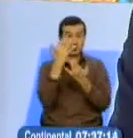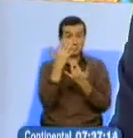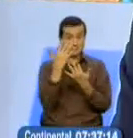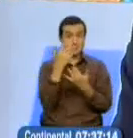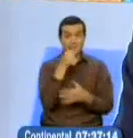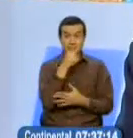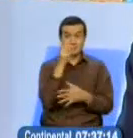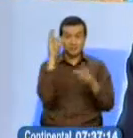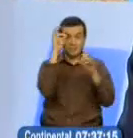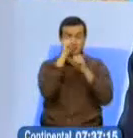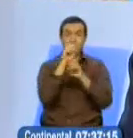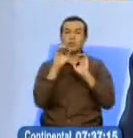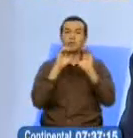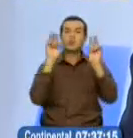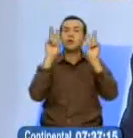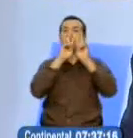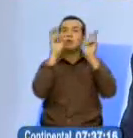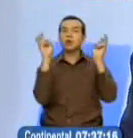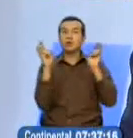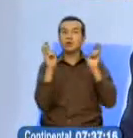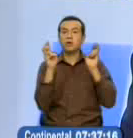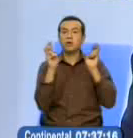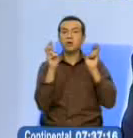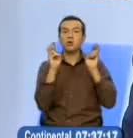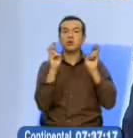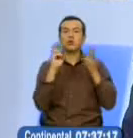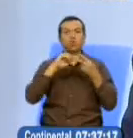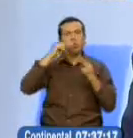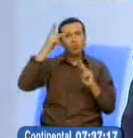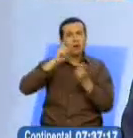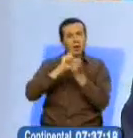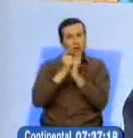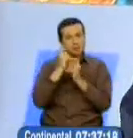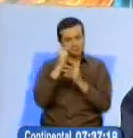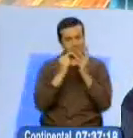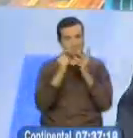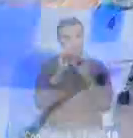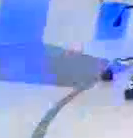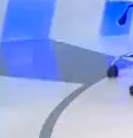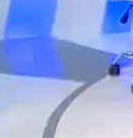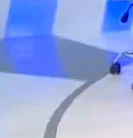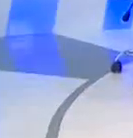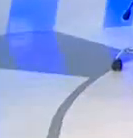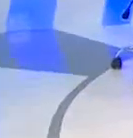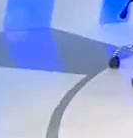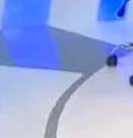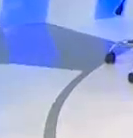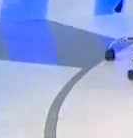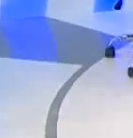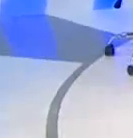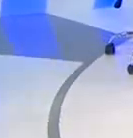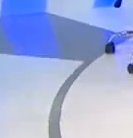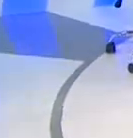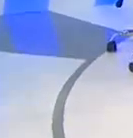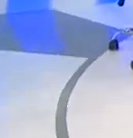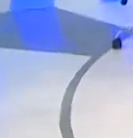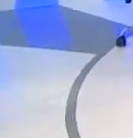Pulso Político. Vamos a hablar sobre los transgénicos. Un fuerte abrazo. Gracias.